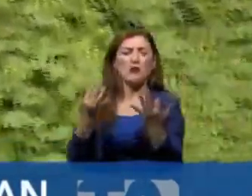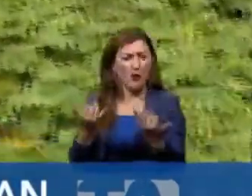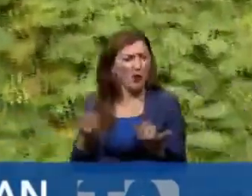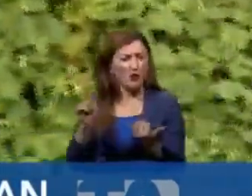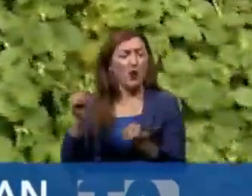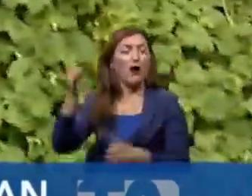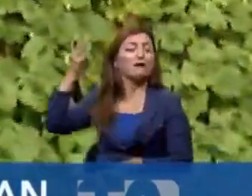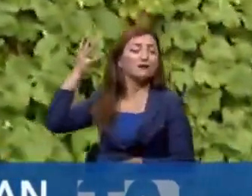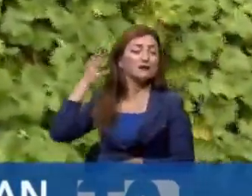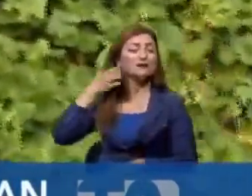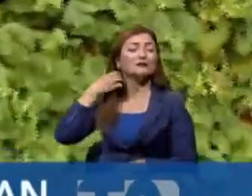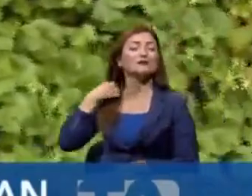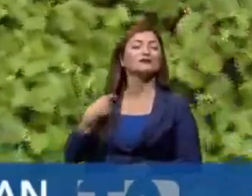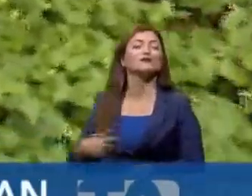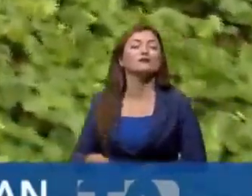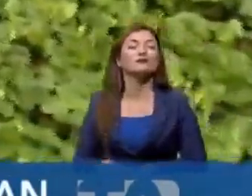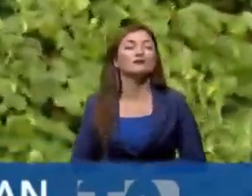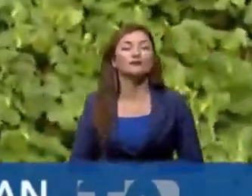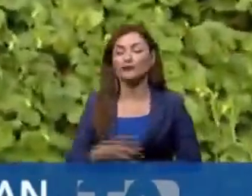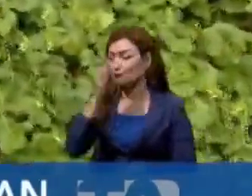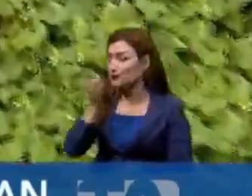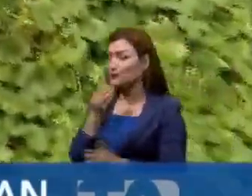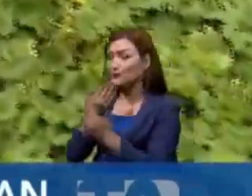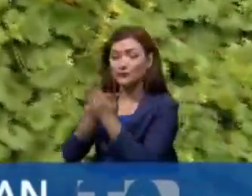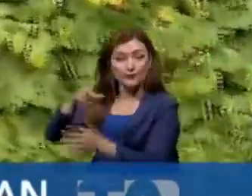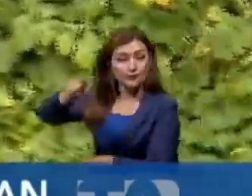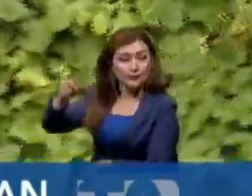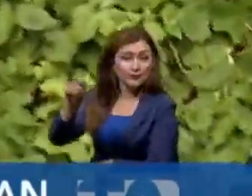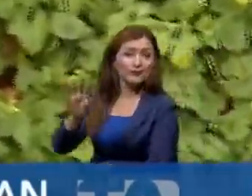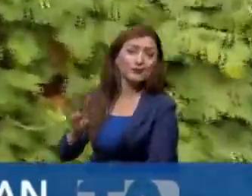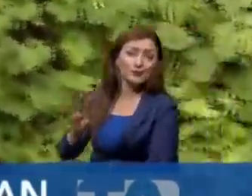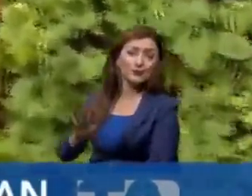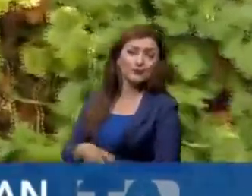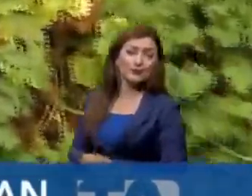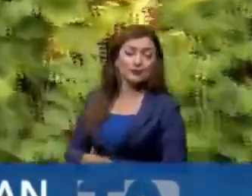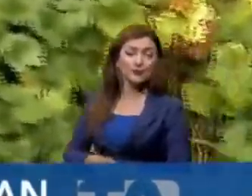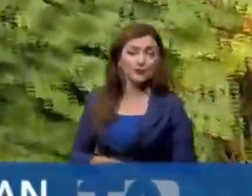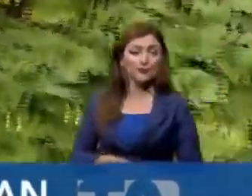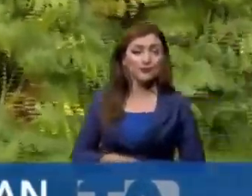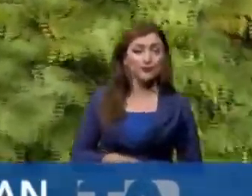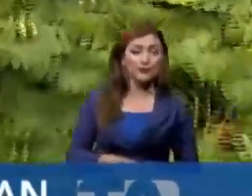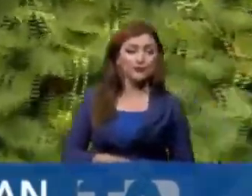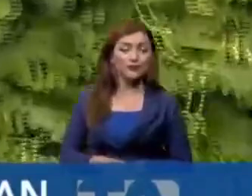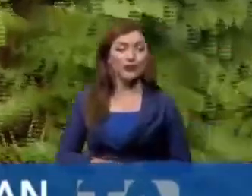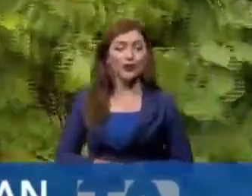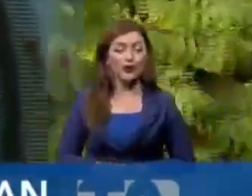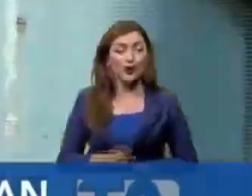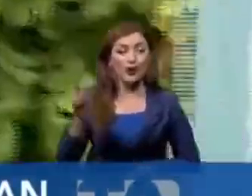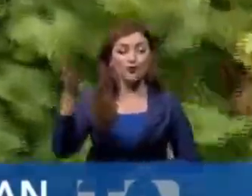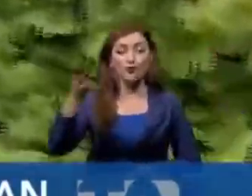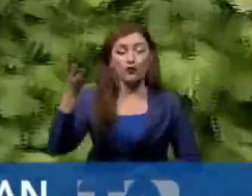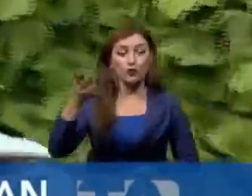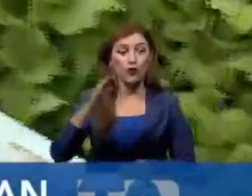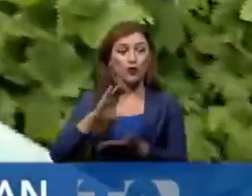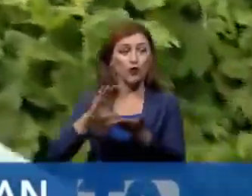Buenos días Agradeciendo sobre todo al canal de televisión y aquí a las docentes del colegio municipal Juan Luis Por